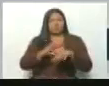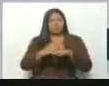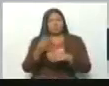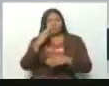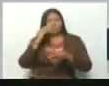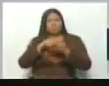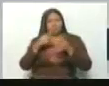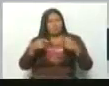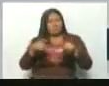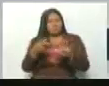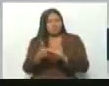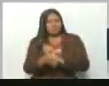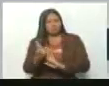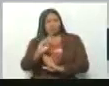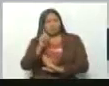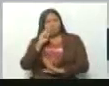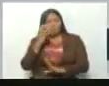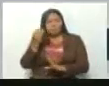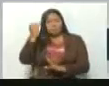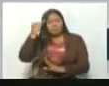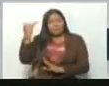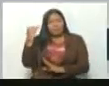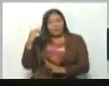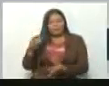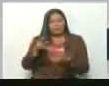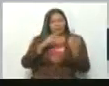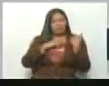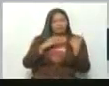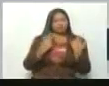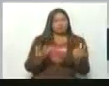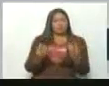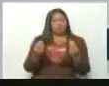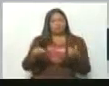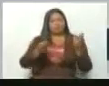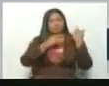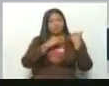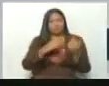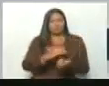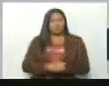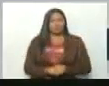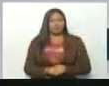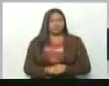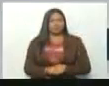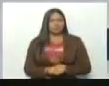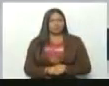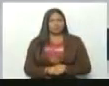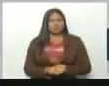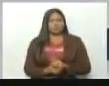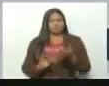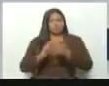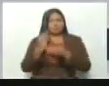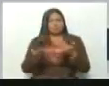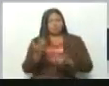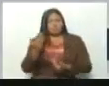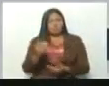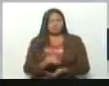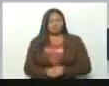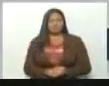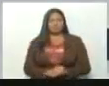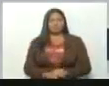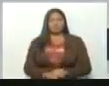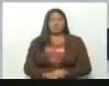puso esta música. No. De manera muy inteligente. Irresponsable también. Irresponsable. La responsabilidad es fundamental. En cuanto al